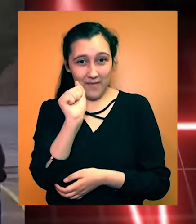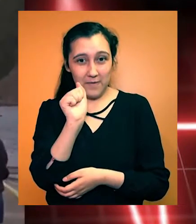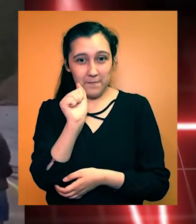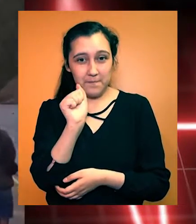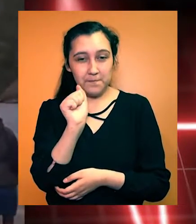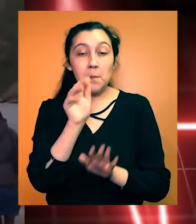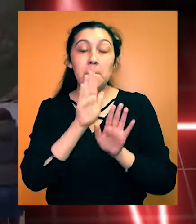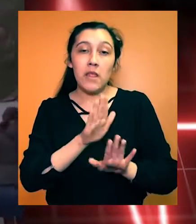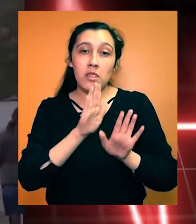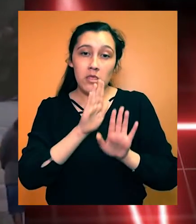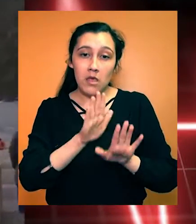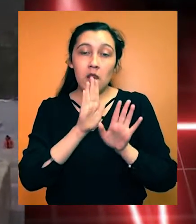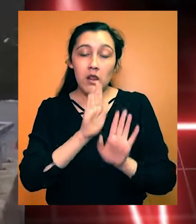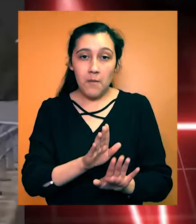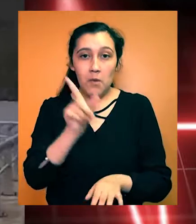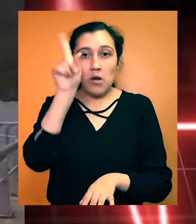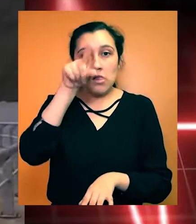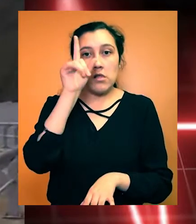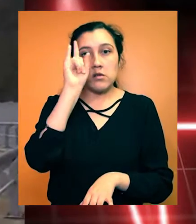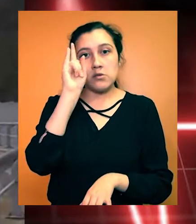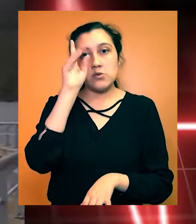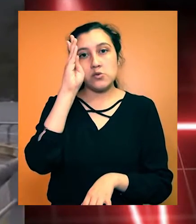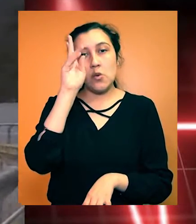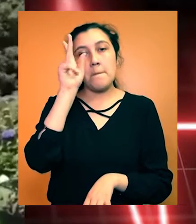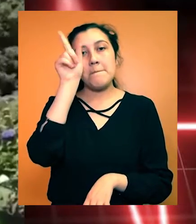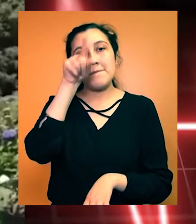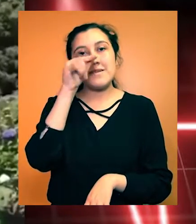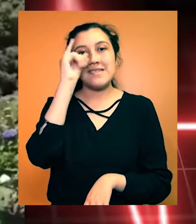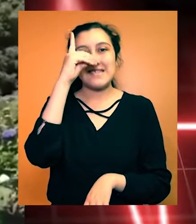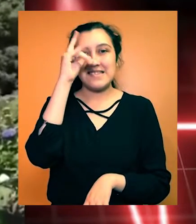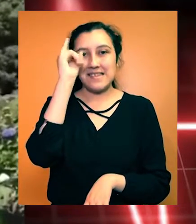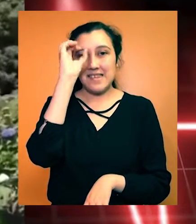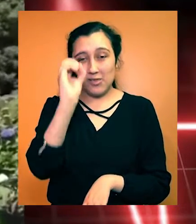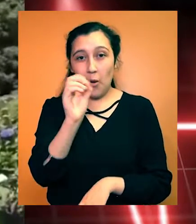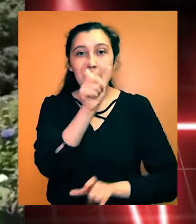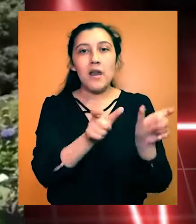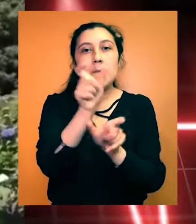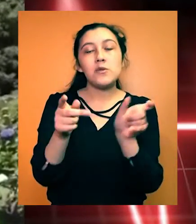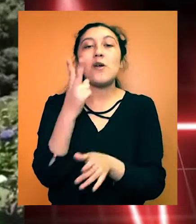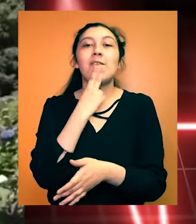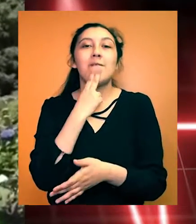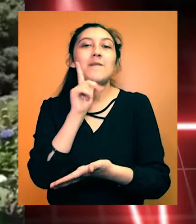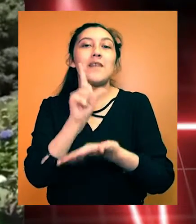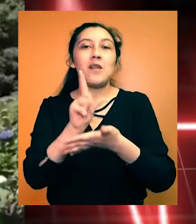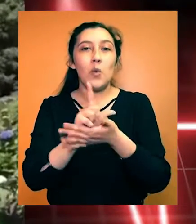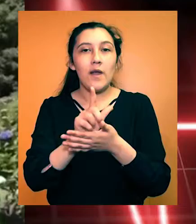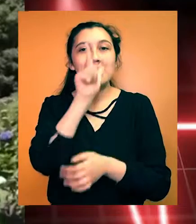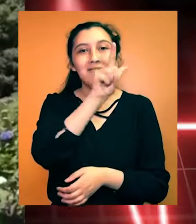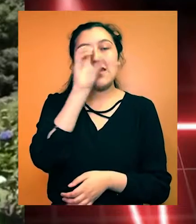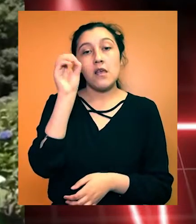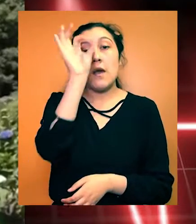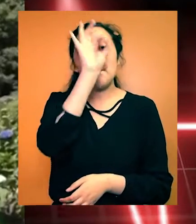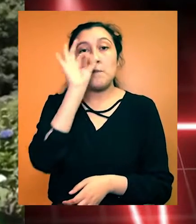zona sur. Mantenemos el subsidio para todas las personas que residen en el lugar, es decir, la gente de Cochamó, de la provincia de Palena y del norte de Aysén, con